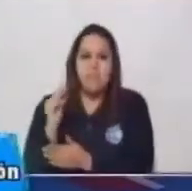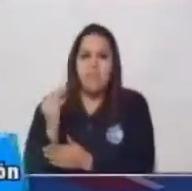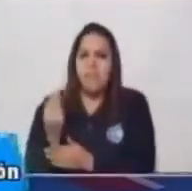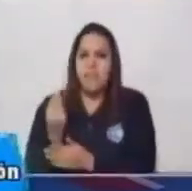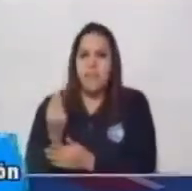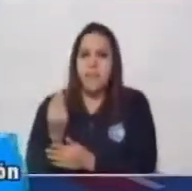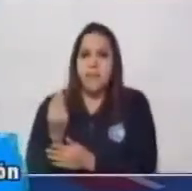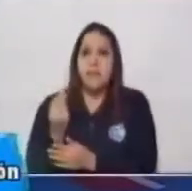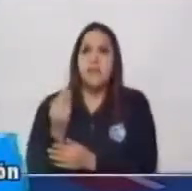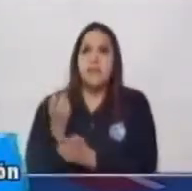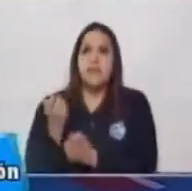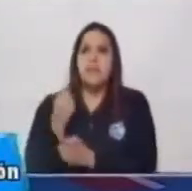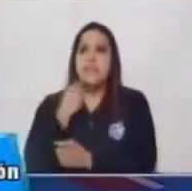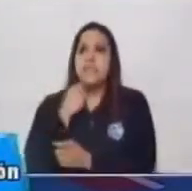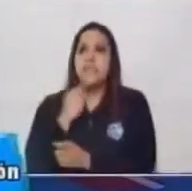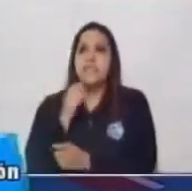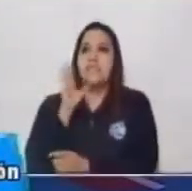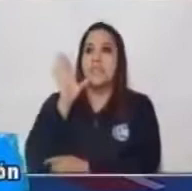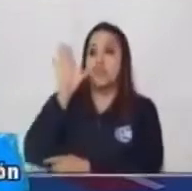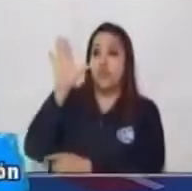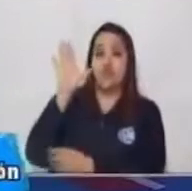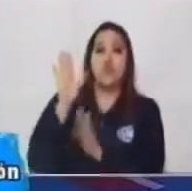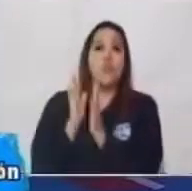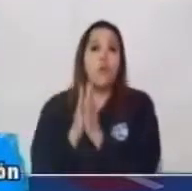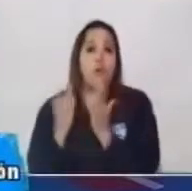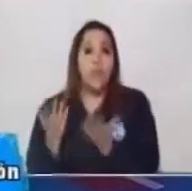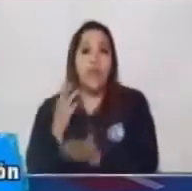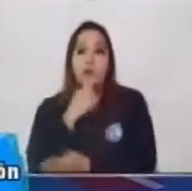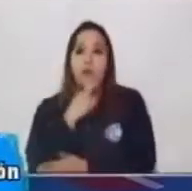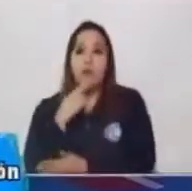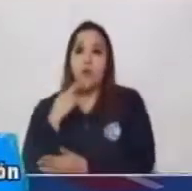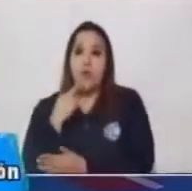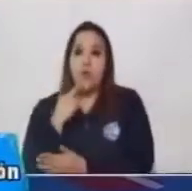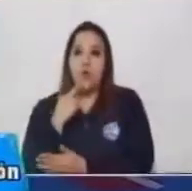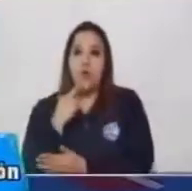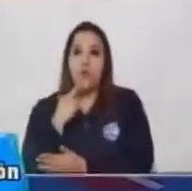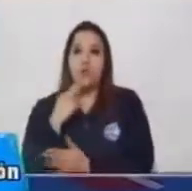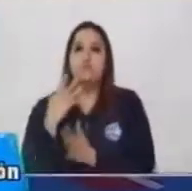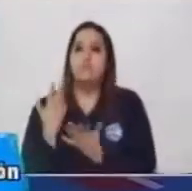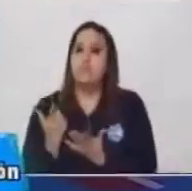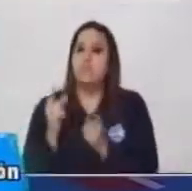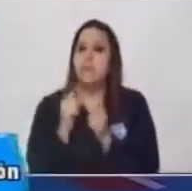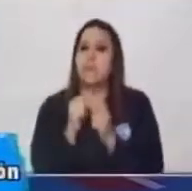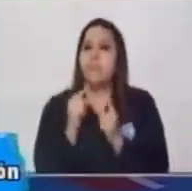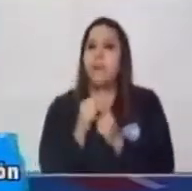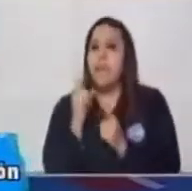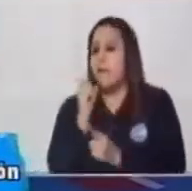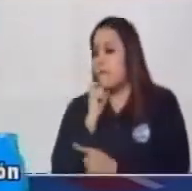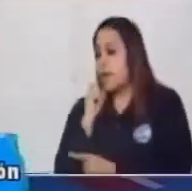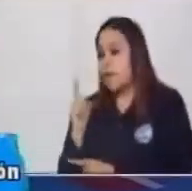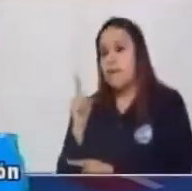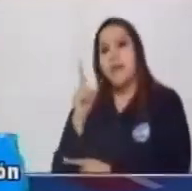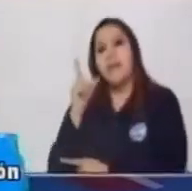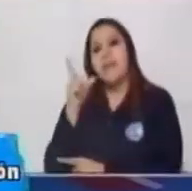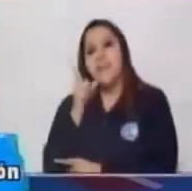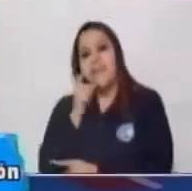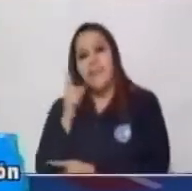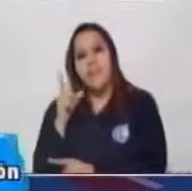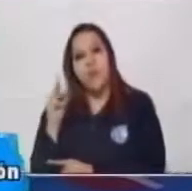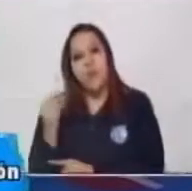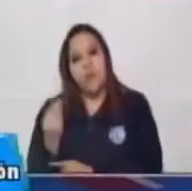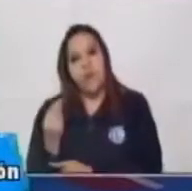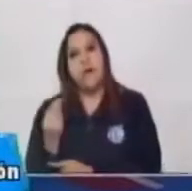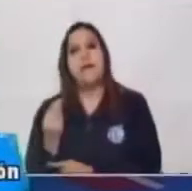Busquemos en su cuaderno rojo qué palabra responde a mi pregunta. ¿Quién o qué? Muy